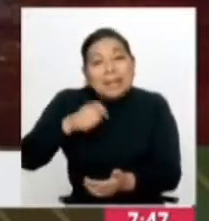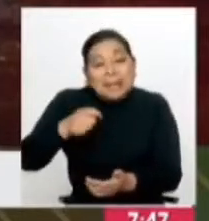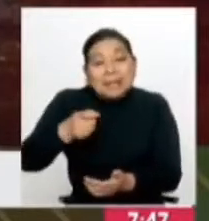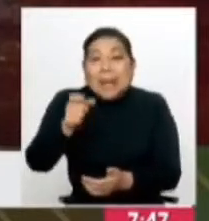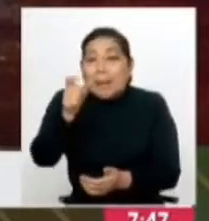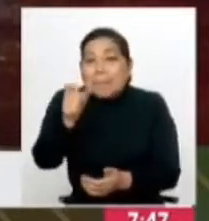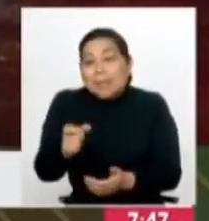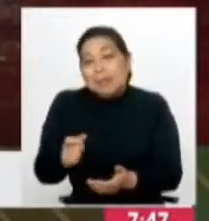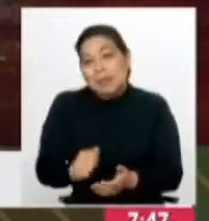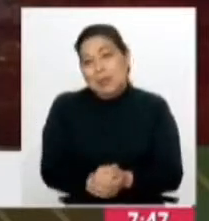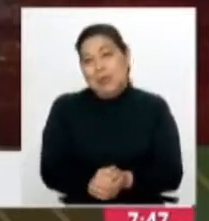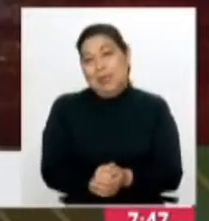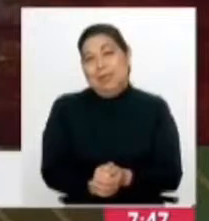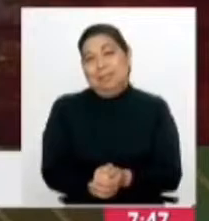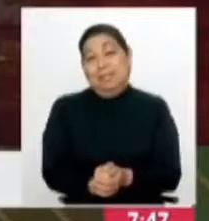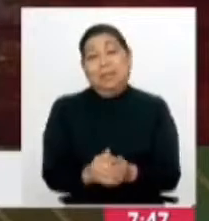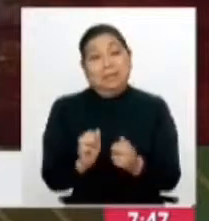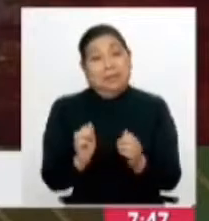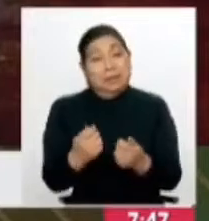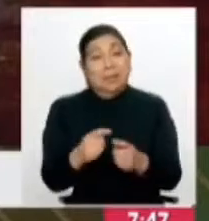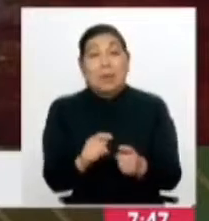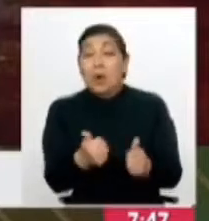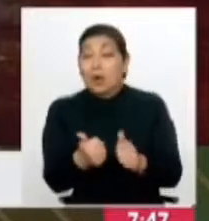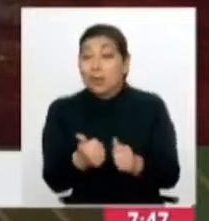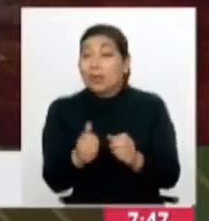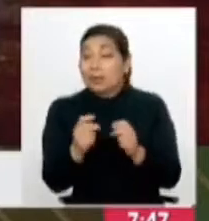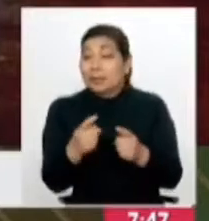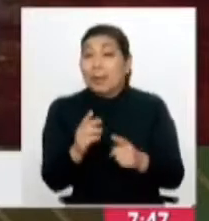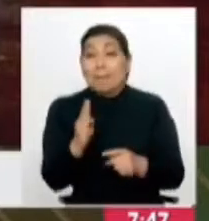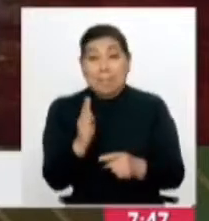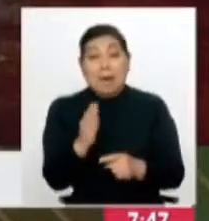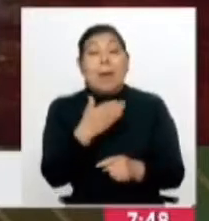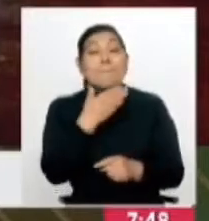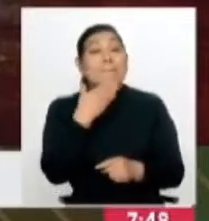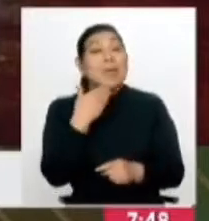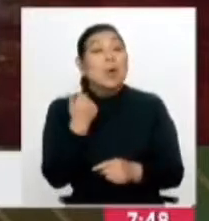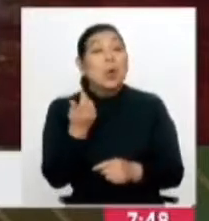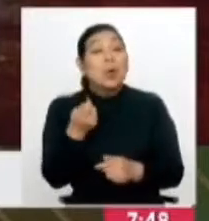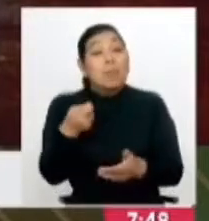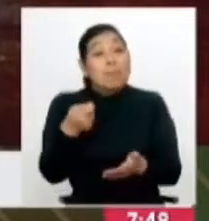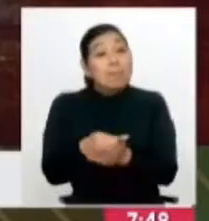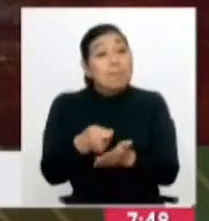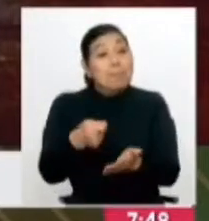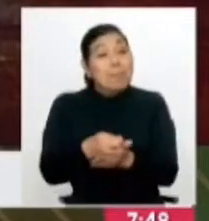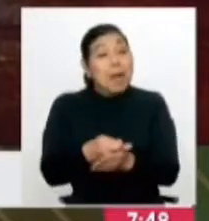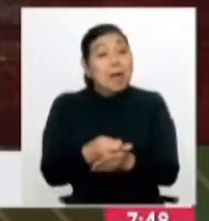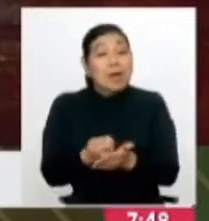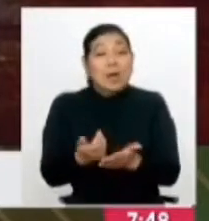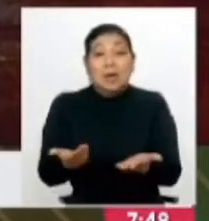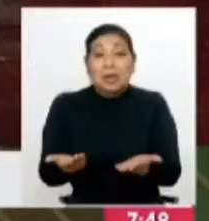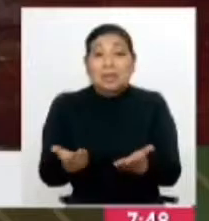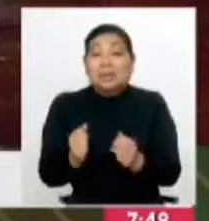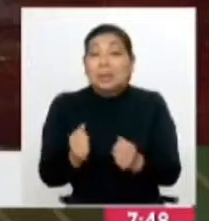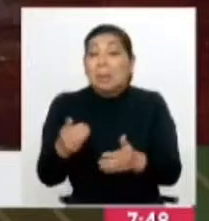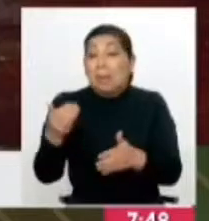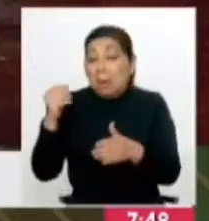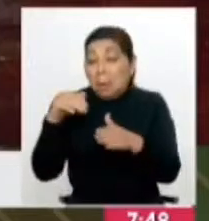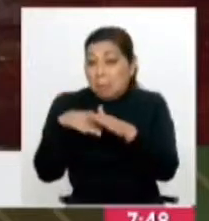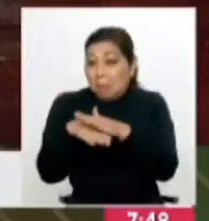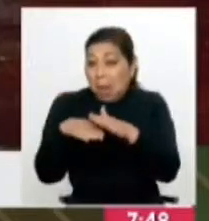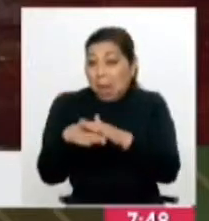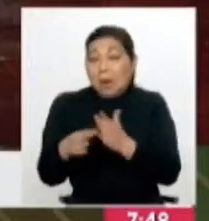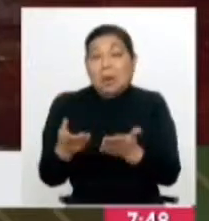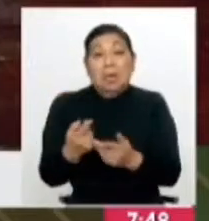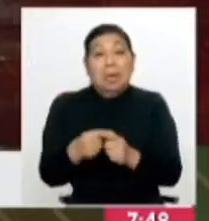¿no es cierto? Y esto también ha permitido, otra cosa que ha permitido que el banco mejore mucho sus ingresos es obviamente que los depósitos que el